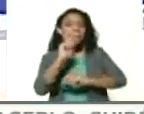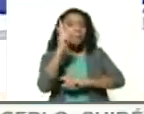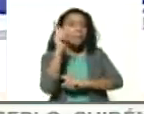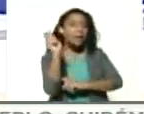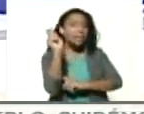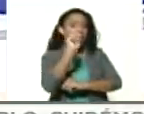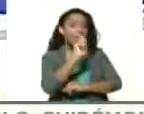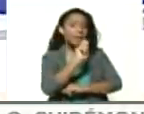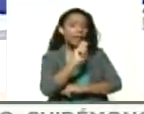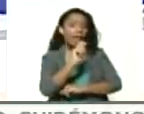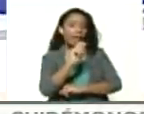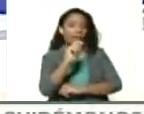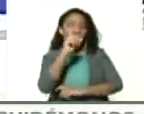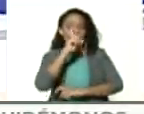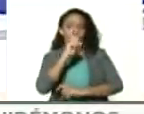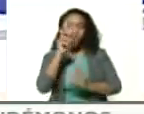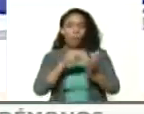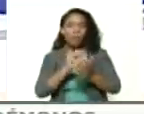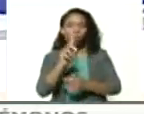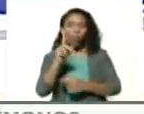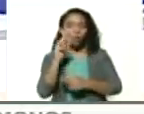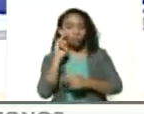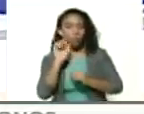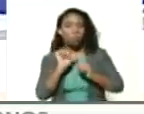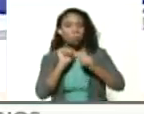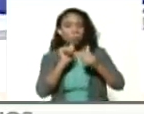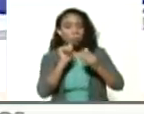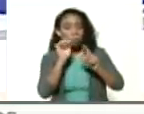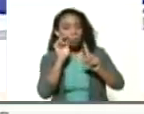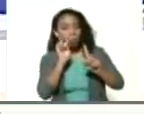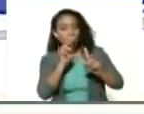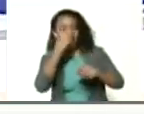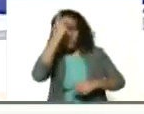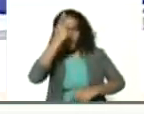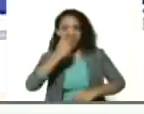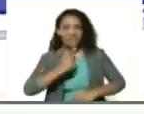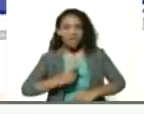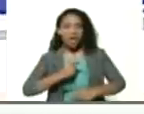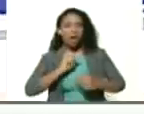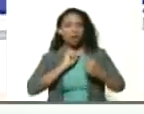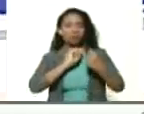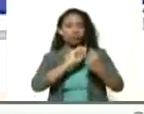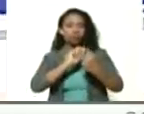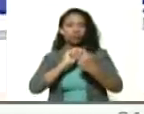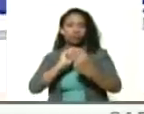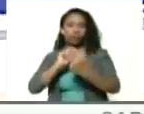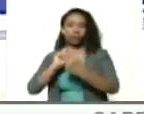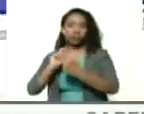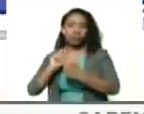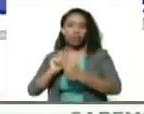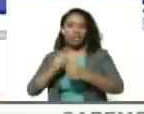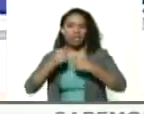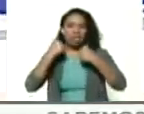semestre del año 2001 comenzó a verse el perfil de un discurso